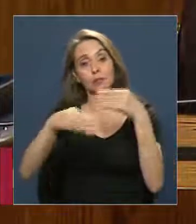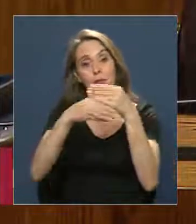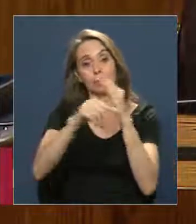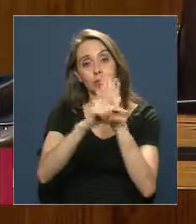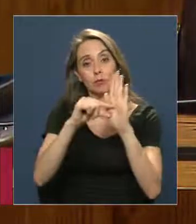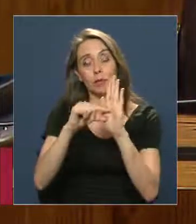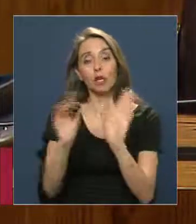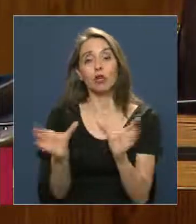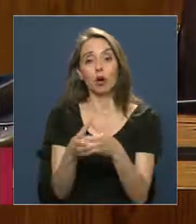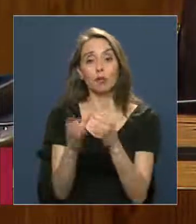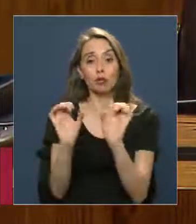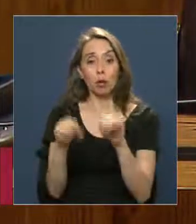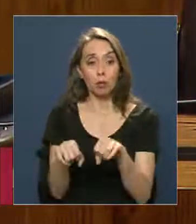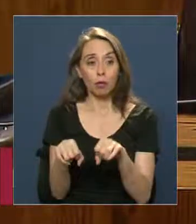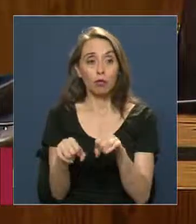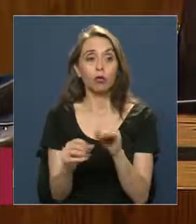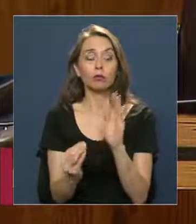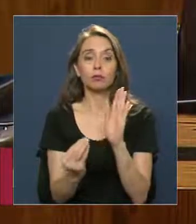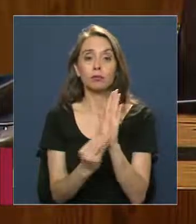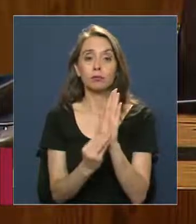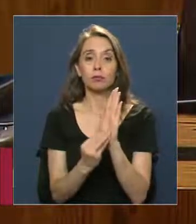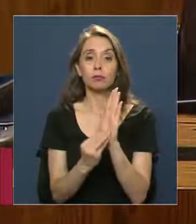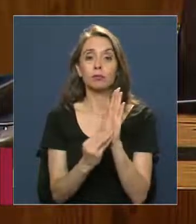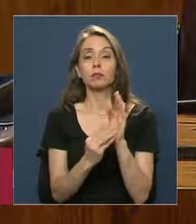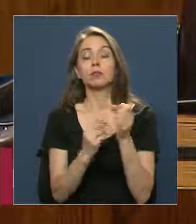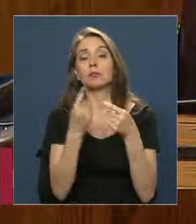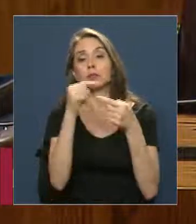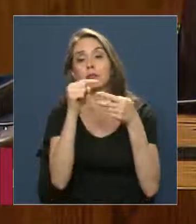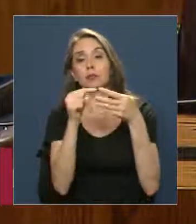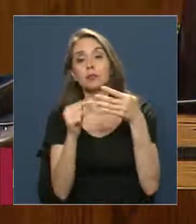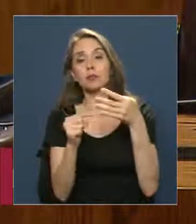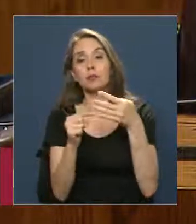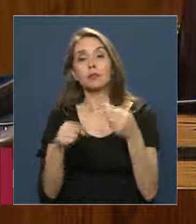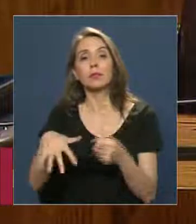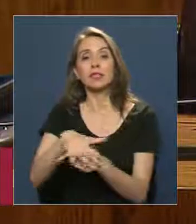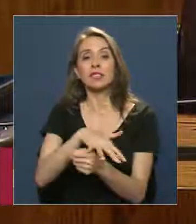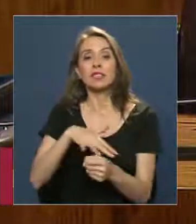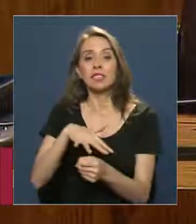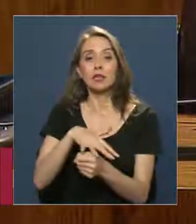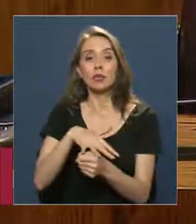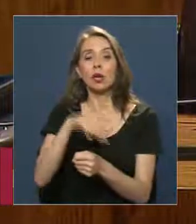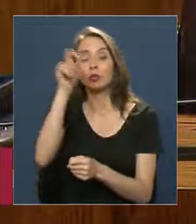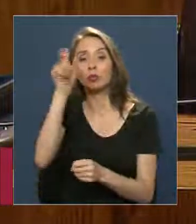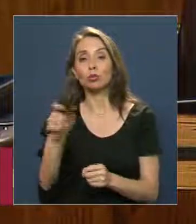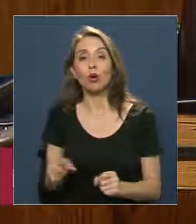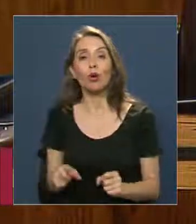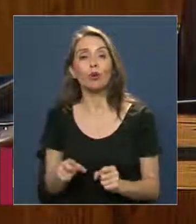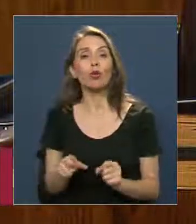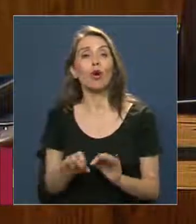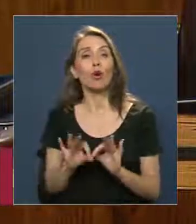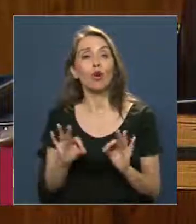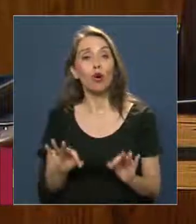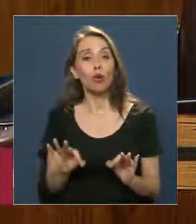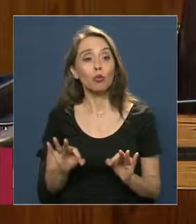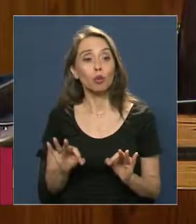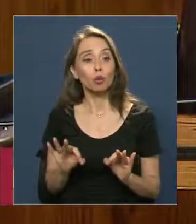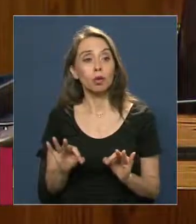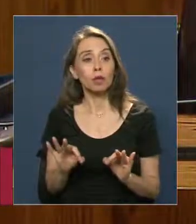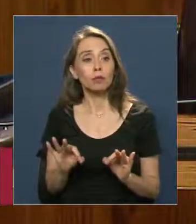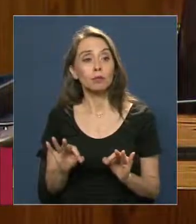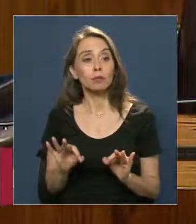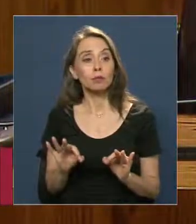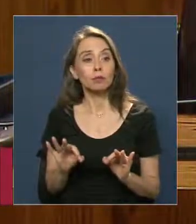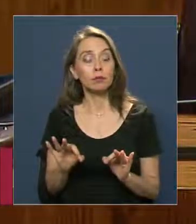comisión establece un conjunto de situaciones y conductas que